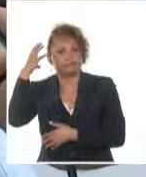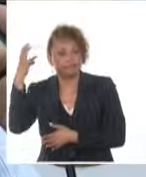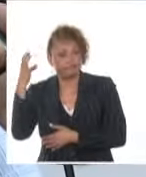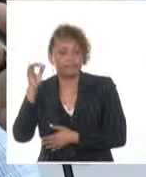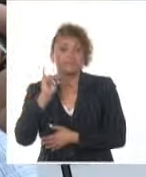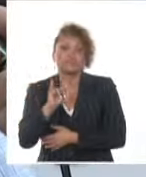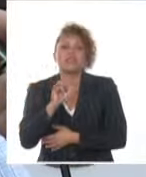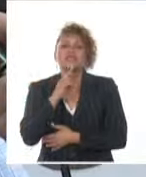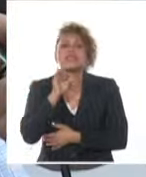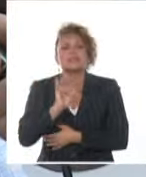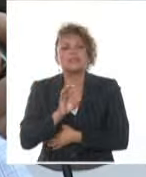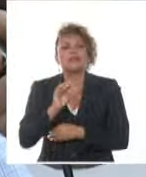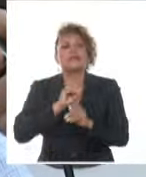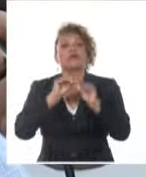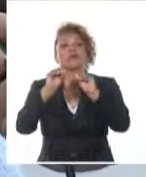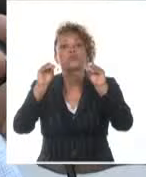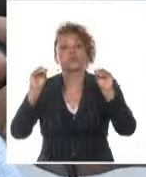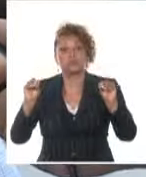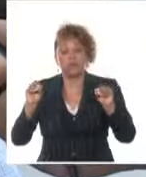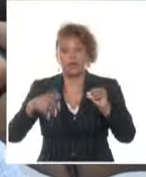llamado al uso racional de la energía